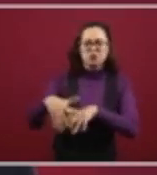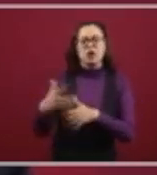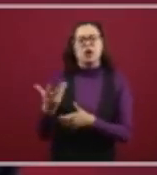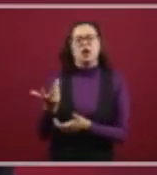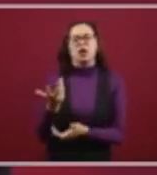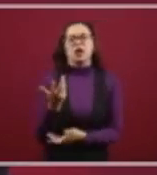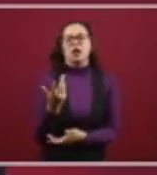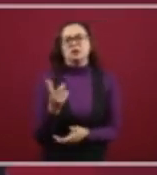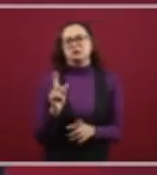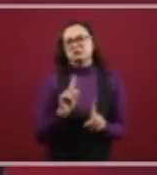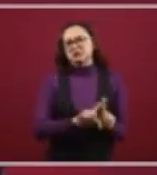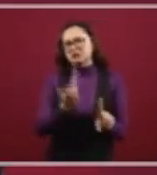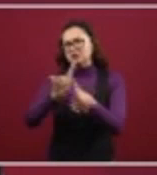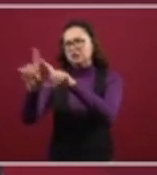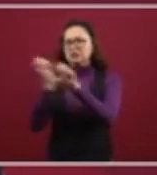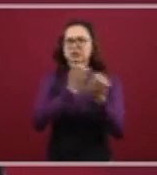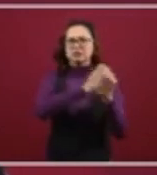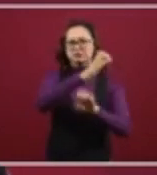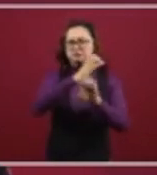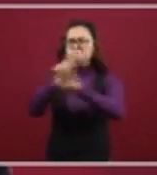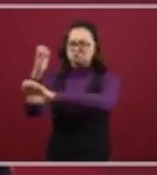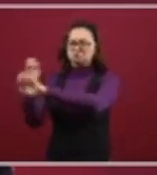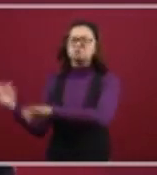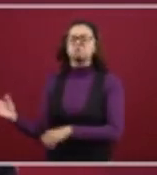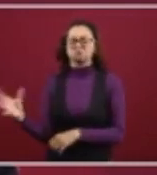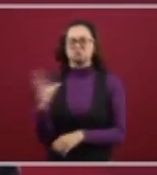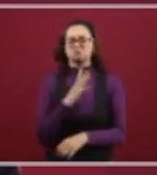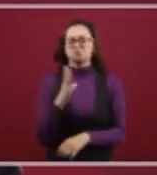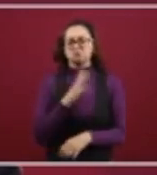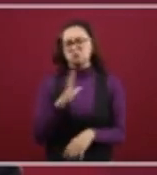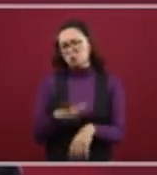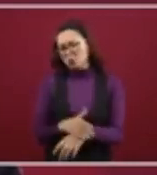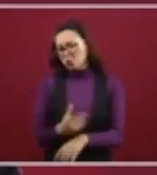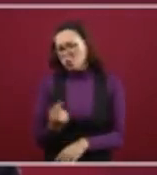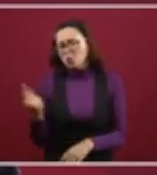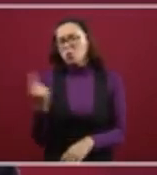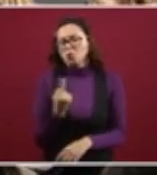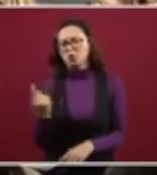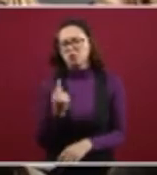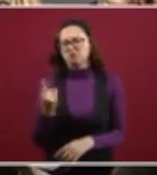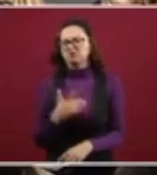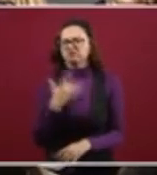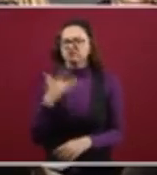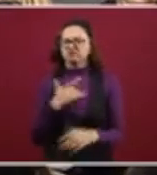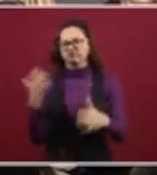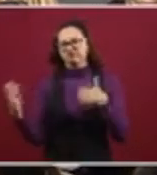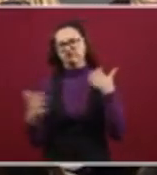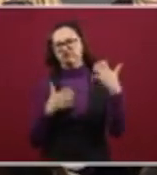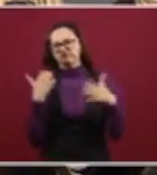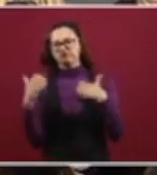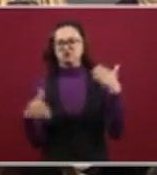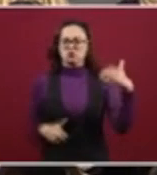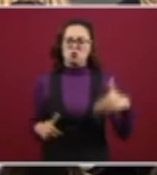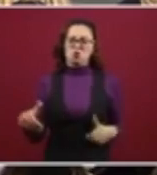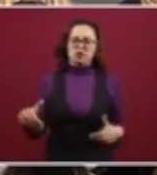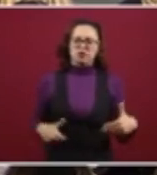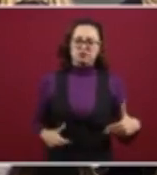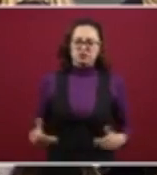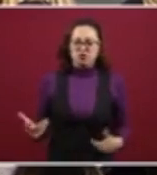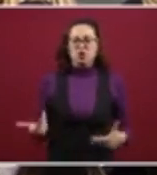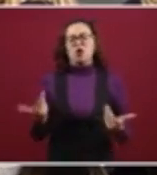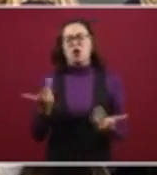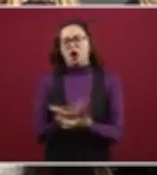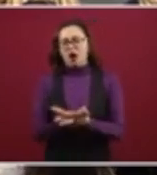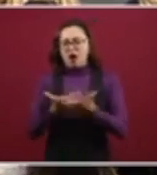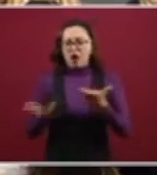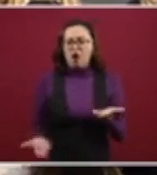en diferentes partes del territorio nacional. Esto se debe a ciertas inconformidades por la forma a través de la cual